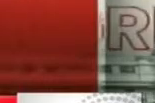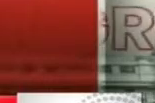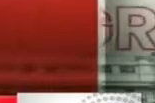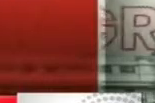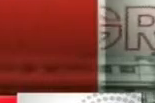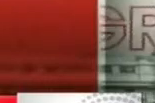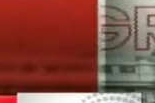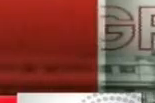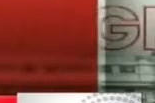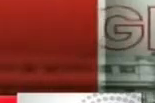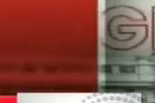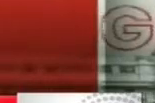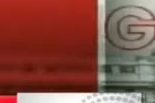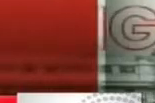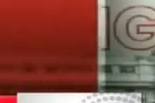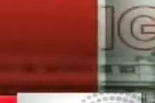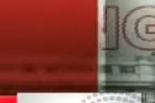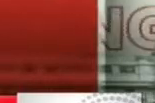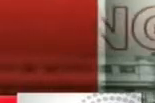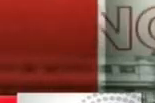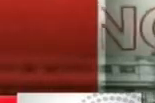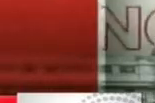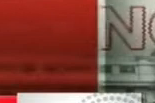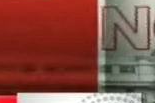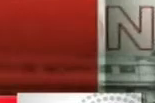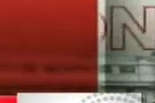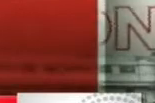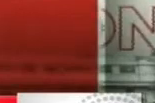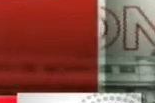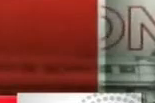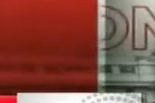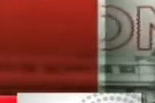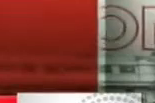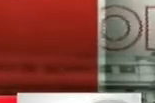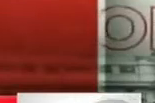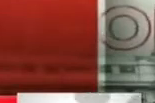deuda pública, que ascienden a